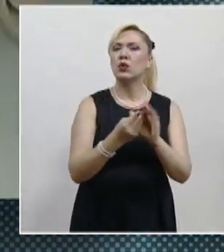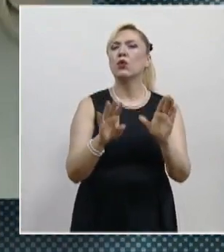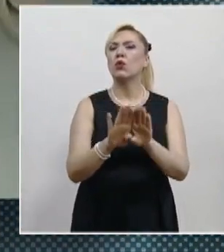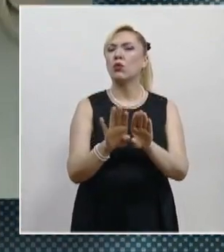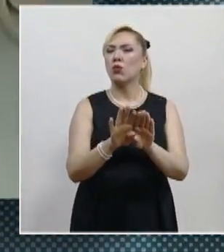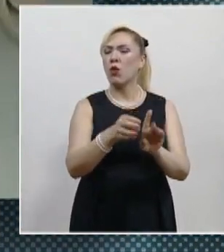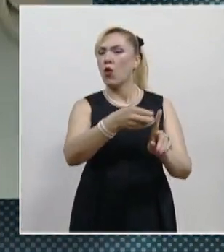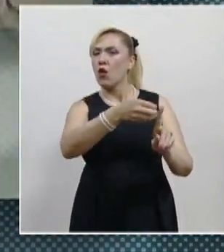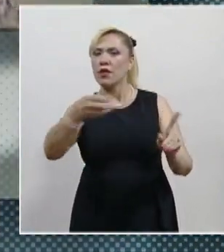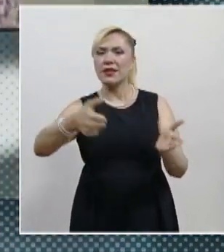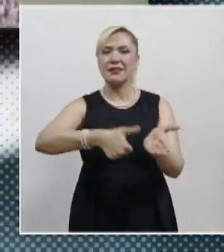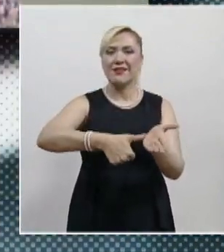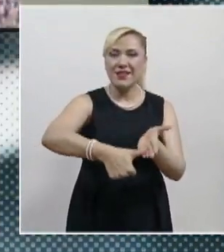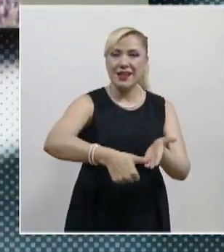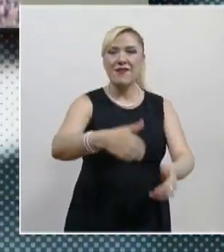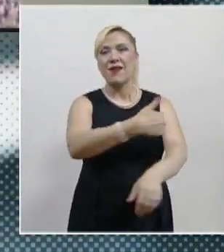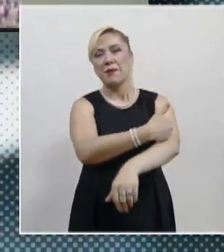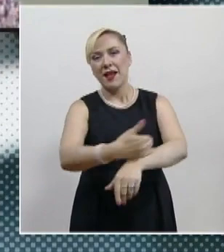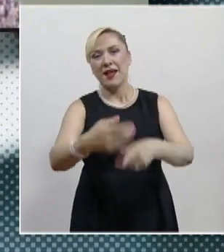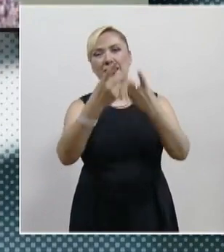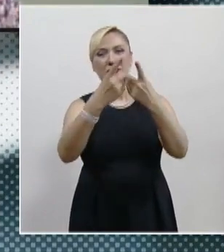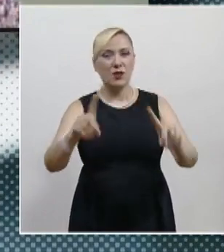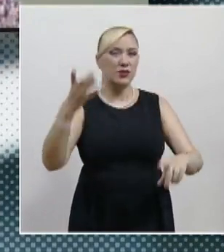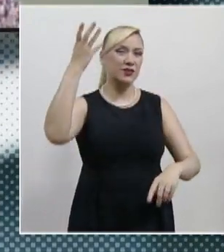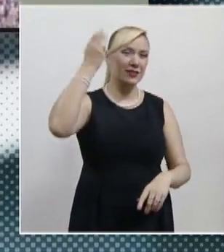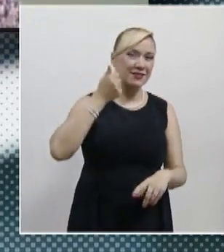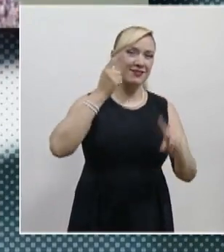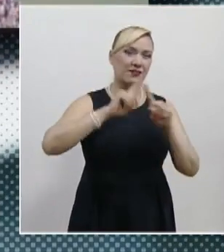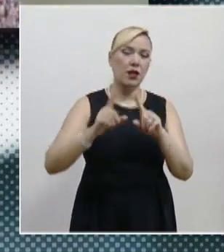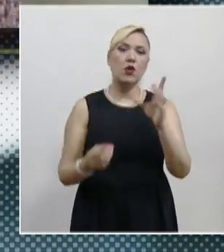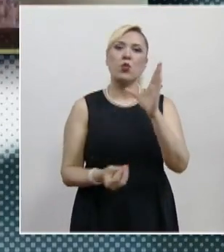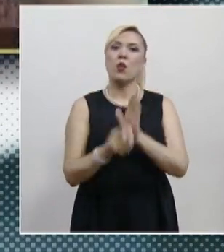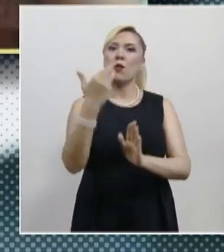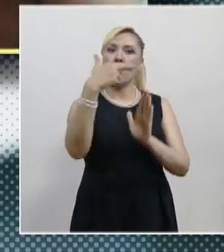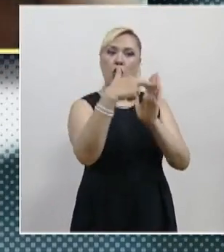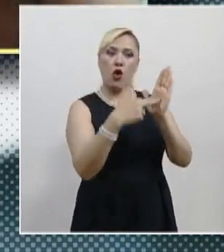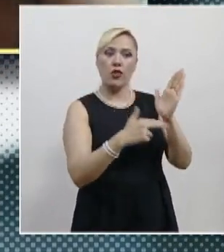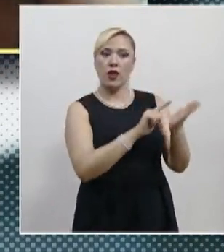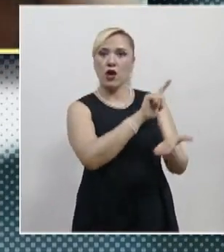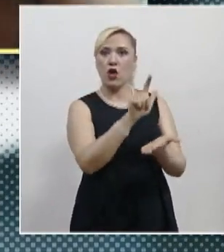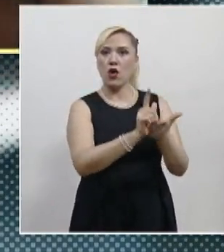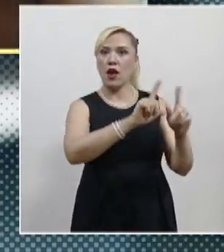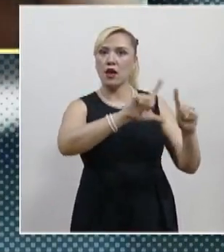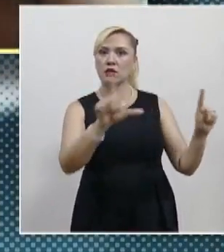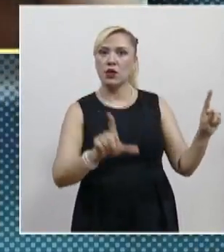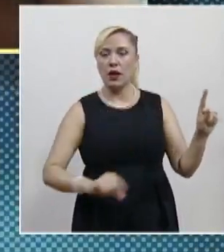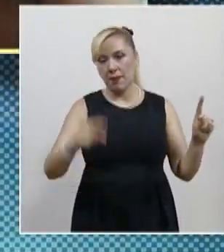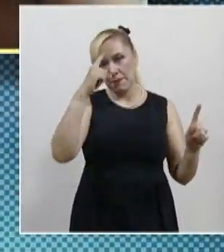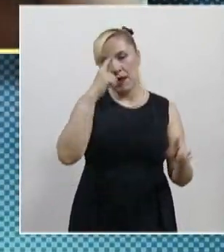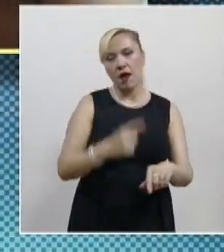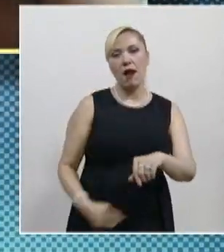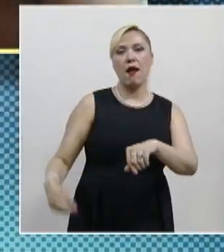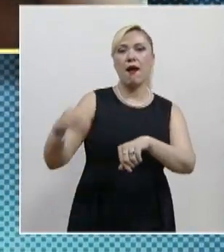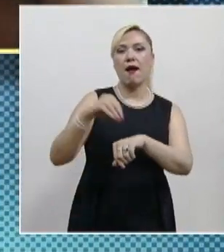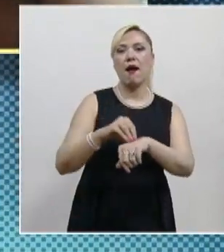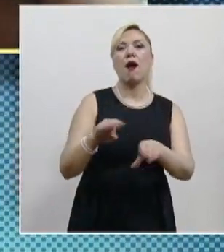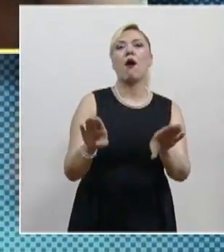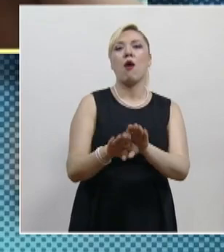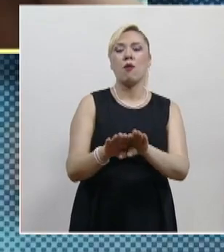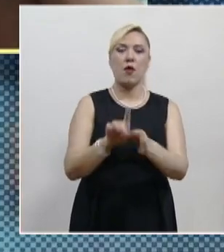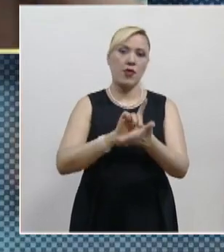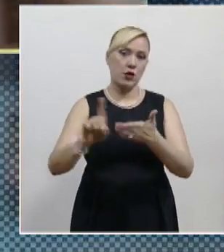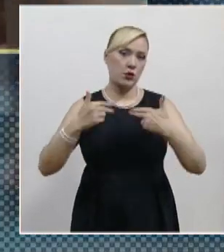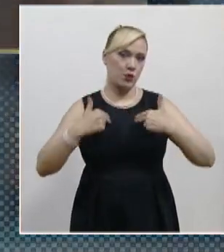procesal civil y familiar para estudiar las disposiciones del Código Nacional con enfoque en su aplicación a través de los